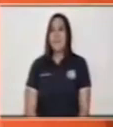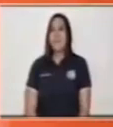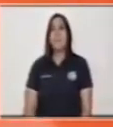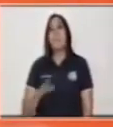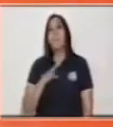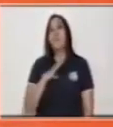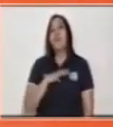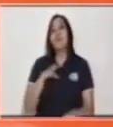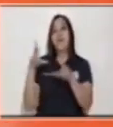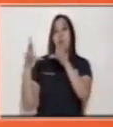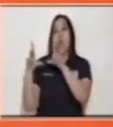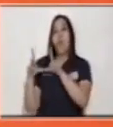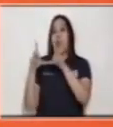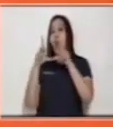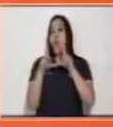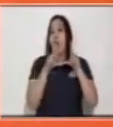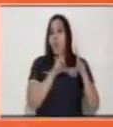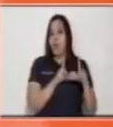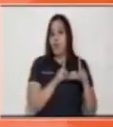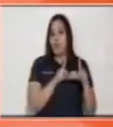Tengo grupos de cuadrados acá.